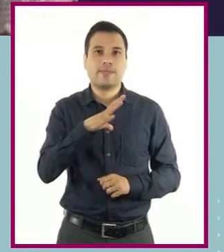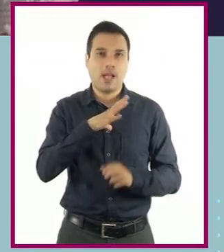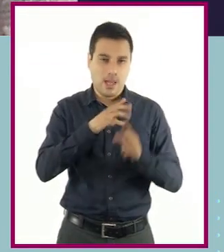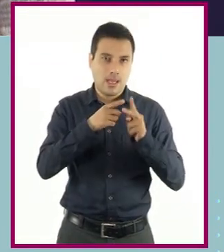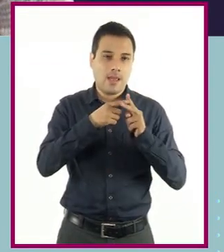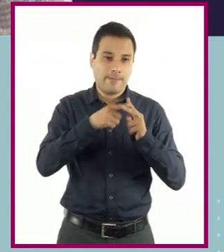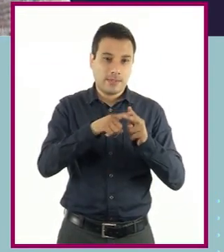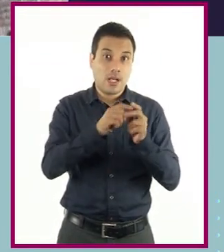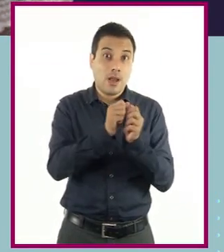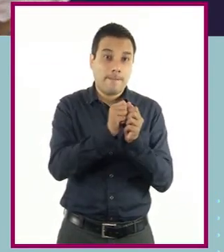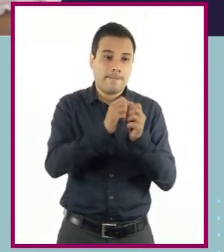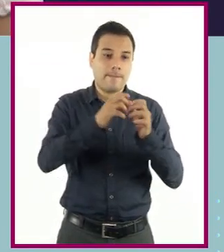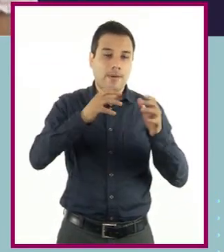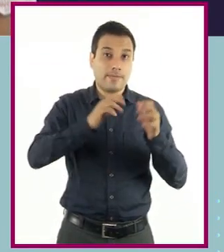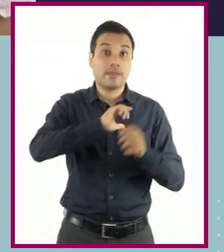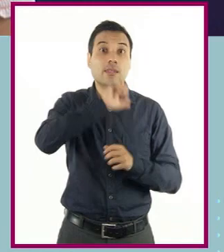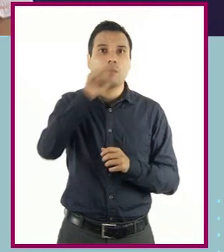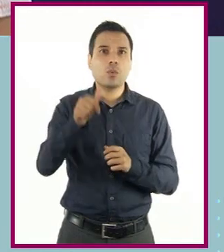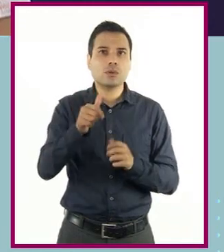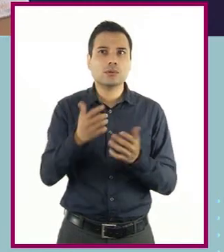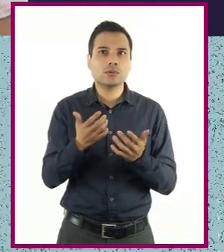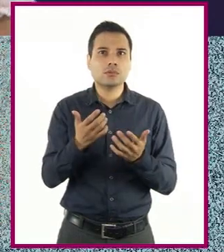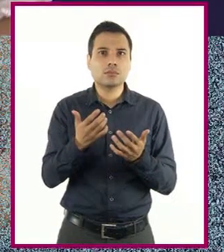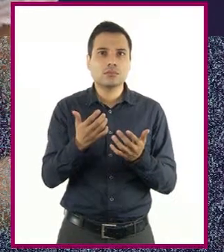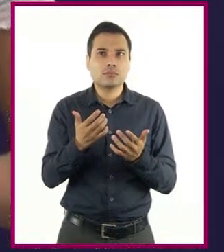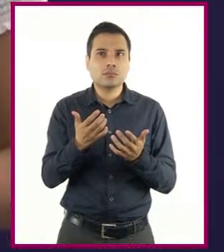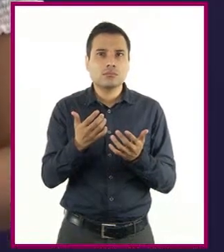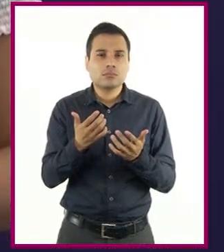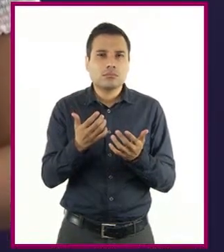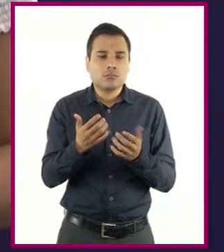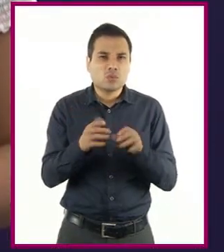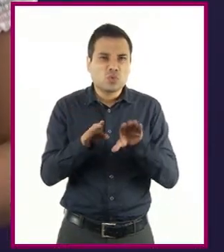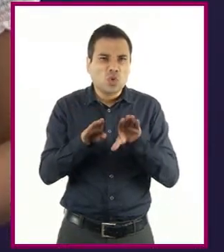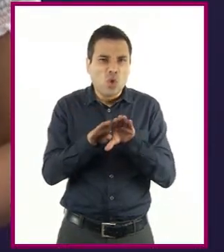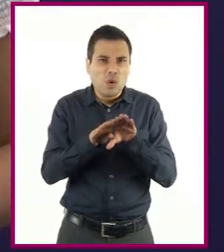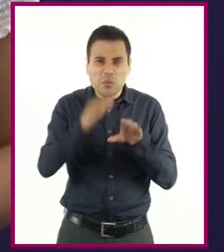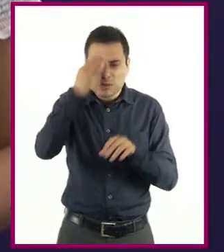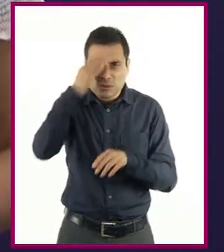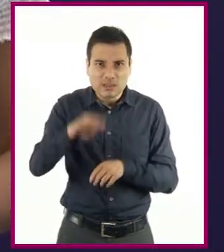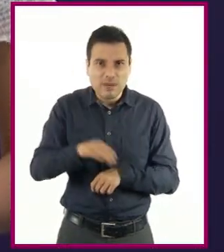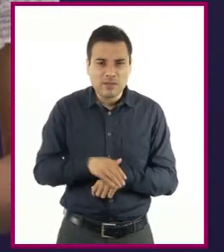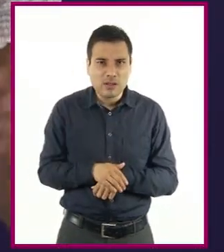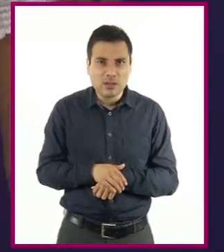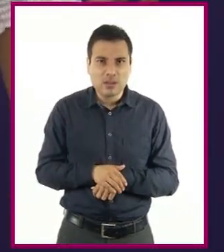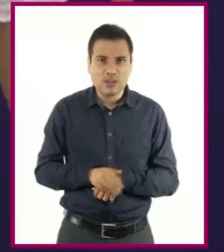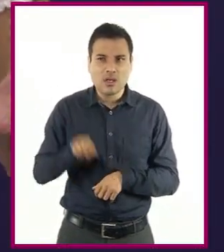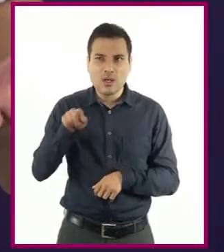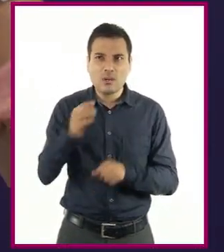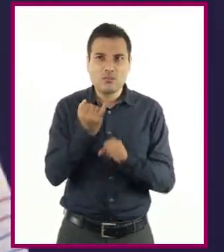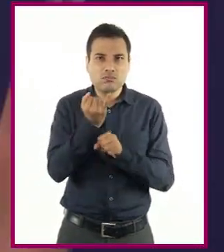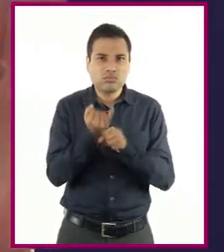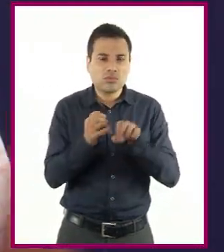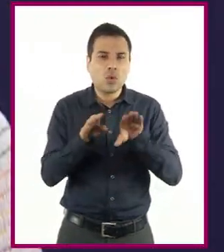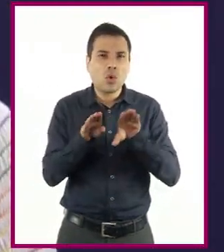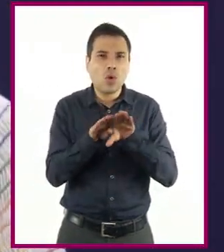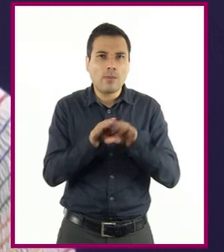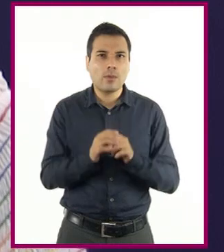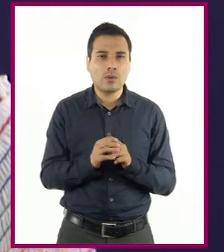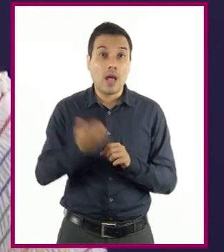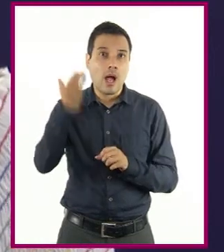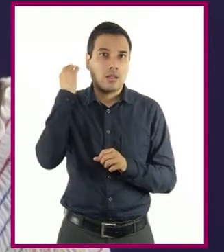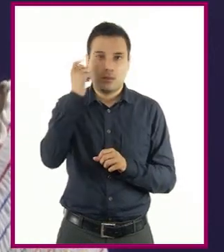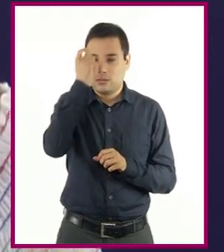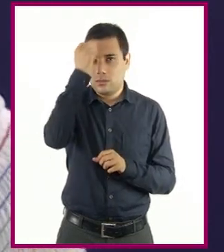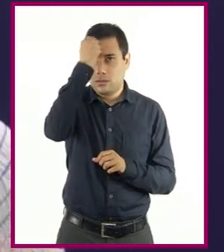posiblemente se preguntarán, ¿cómo lo confirmó? Si hasta ese momento solo se hablaba de una hipótesis. Pues